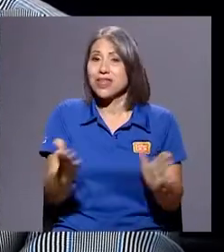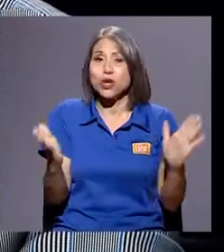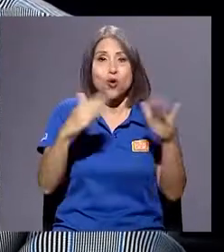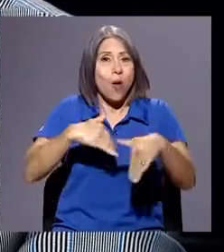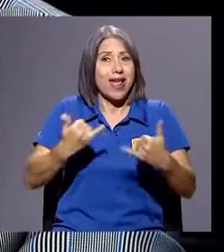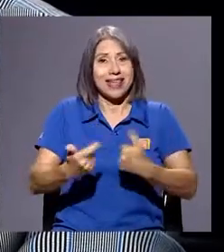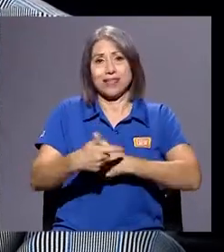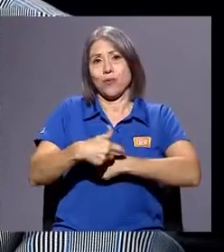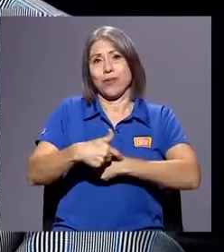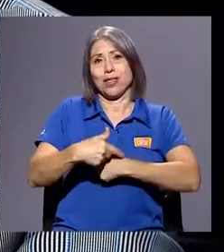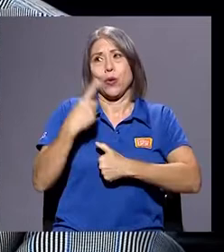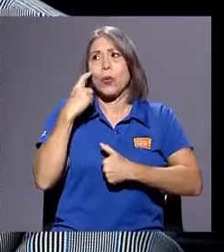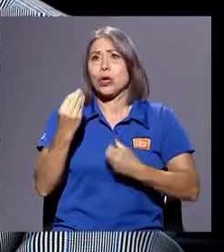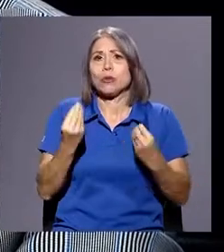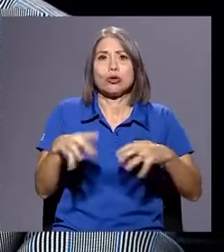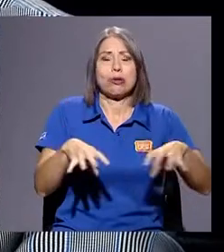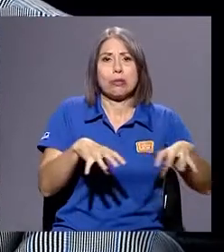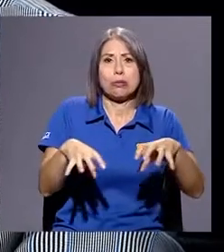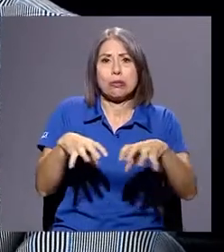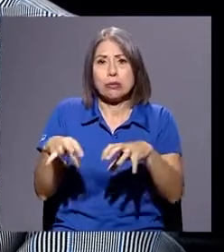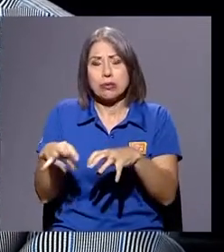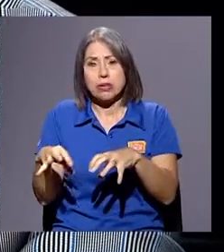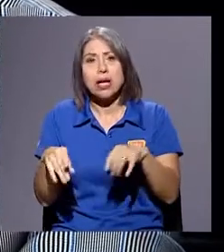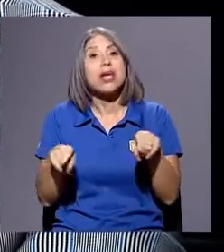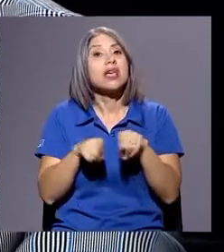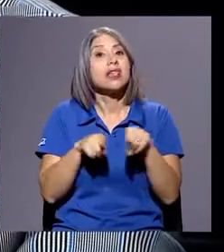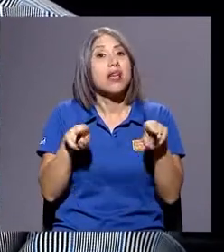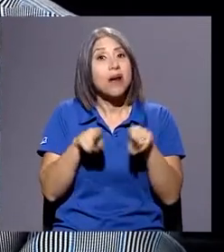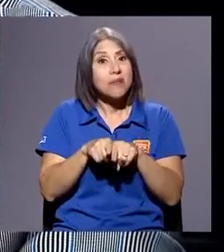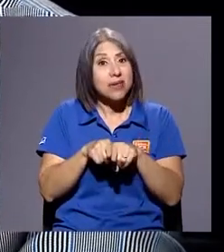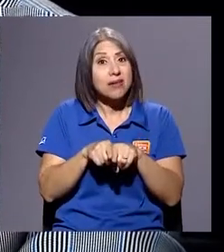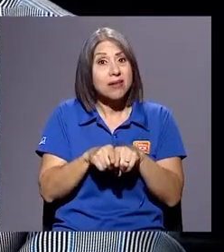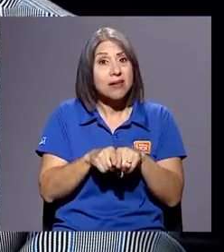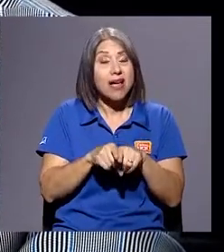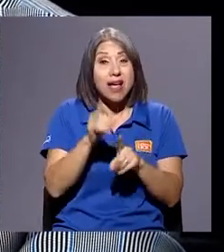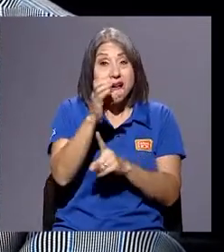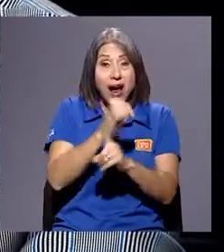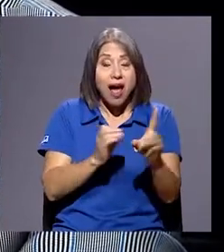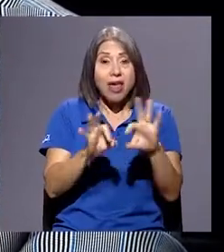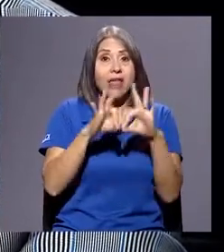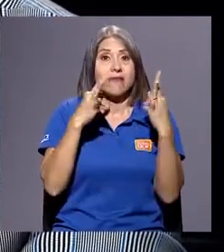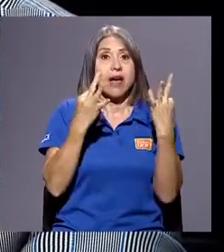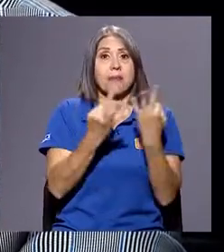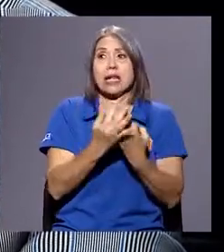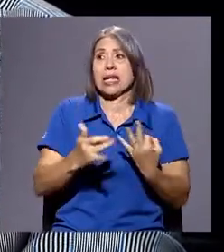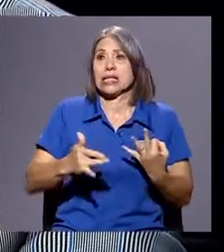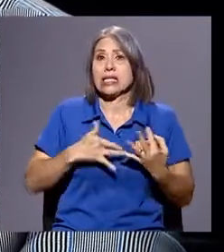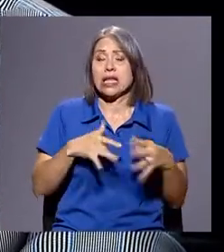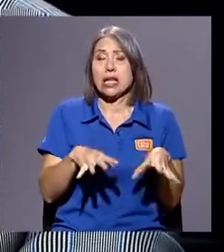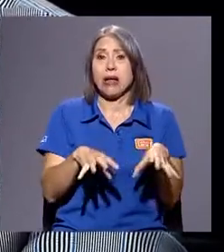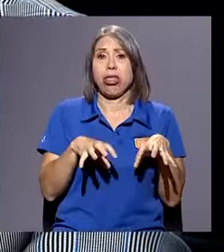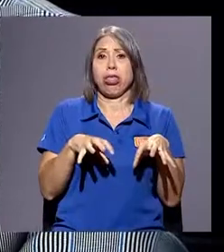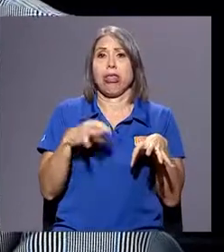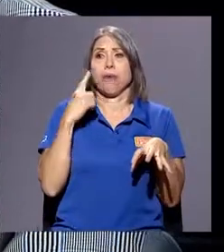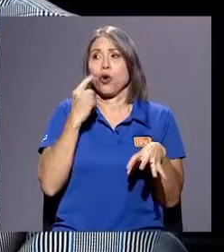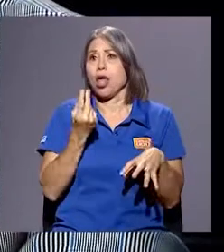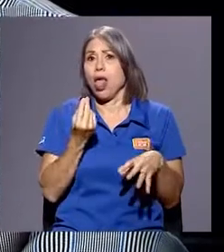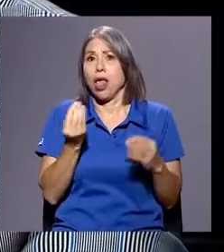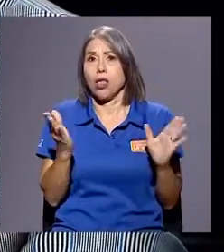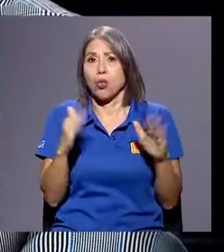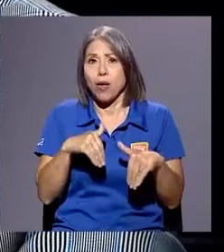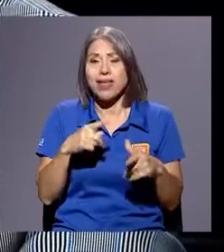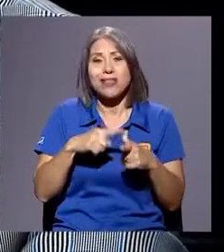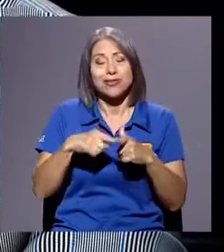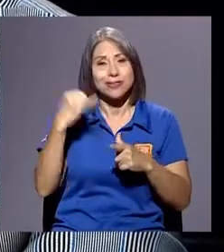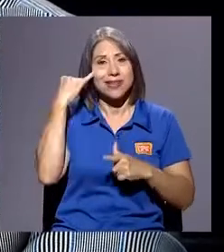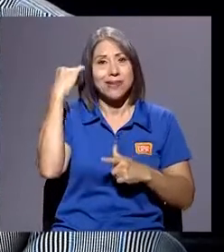existe y si a eso le sumamos además la tensión de cada una de las familias por la falta de ingresos, pues imagínense lo que